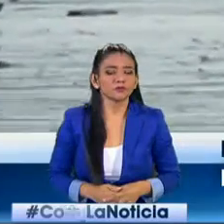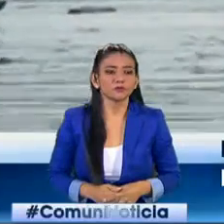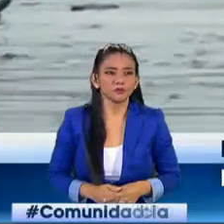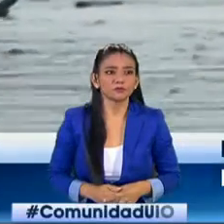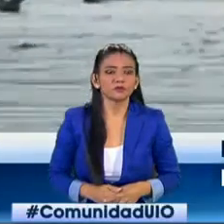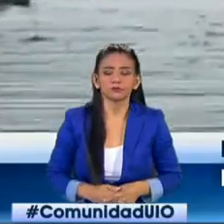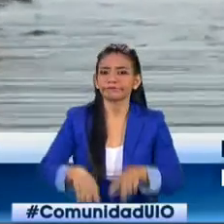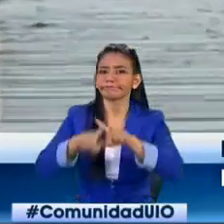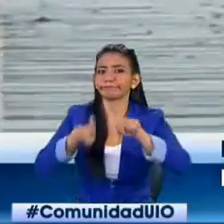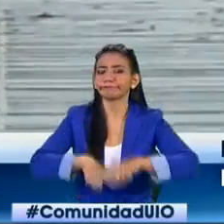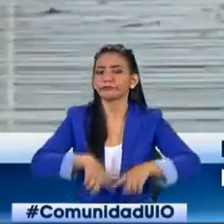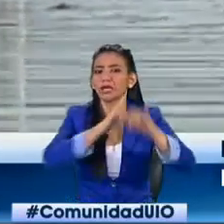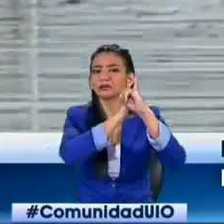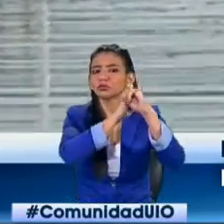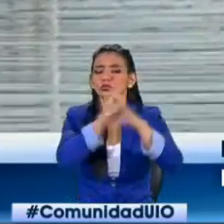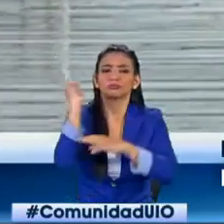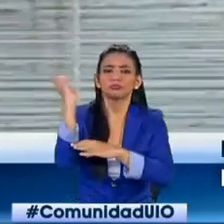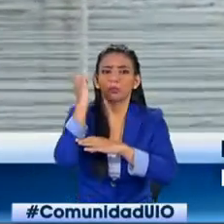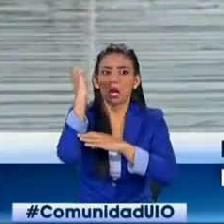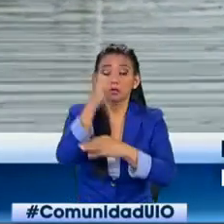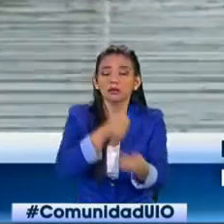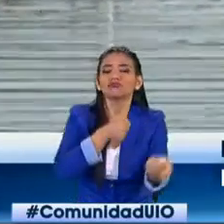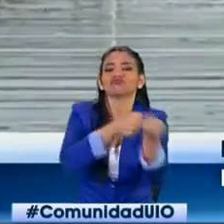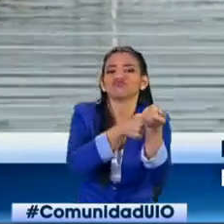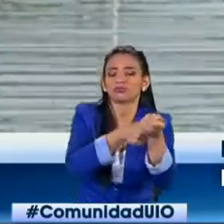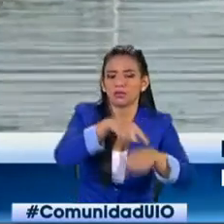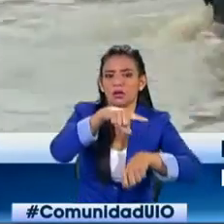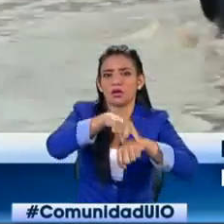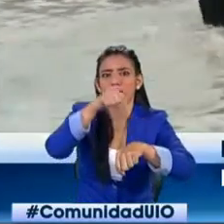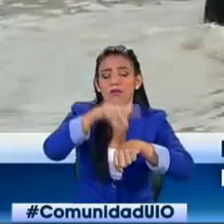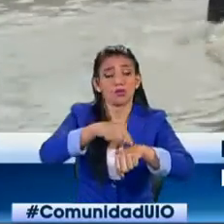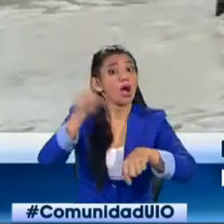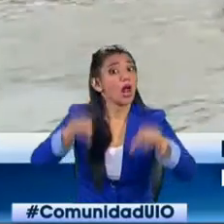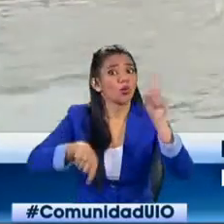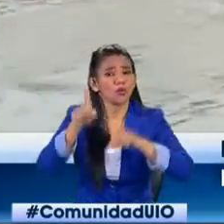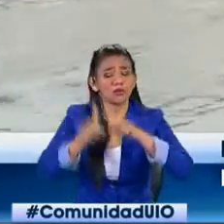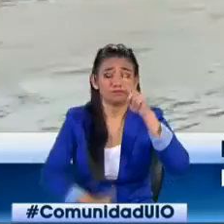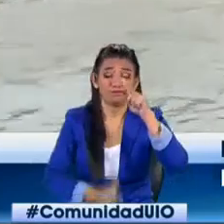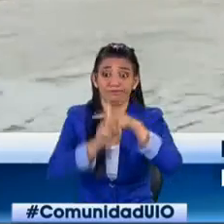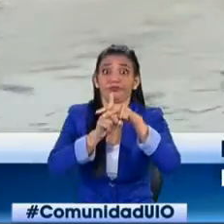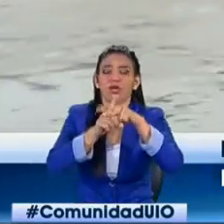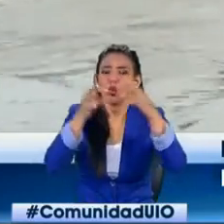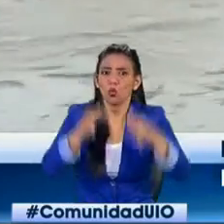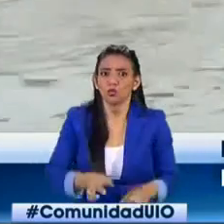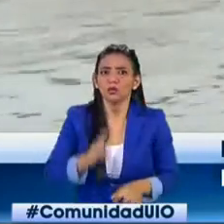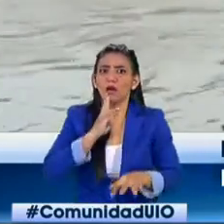Organismos de socorro colaboraron en Quevedo, donde la inundación tomó a muchos por sorpresa.